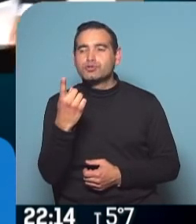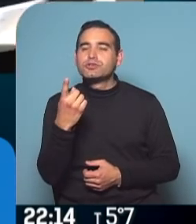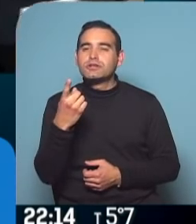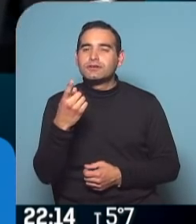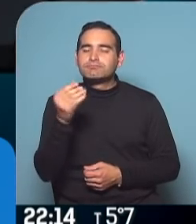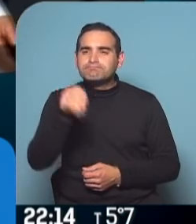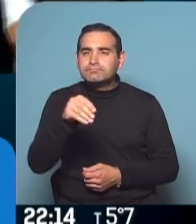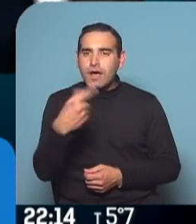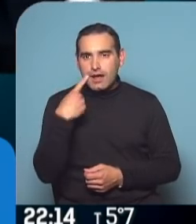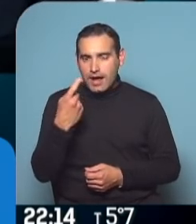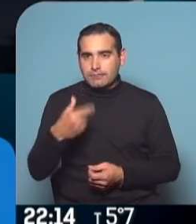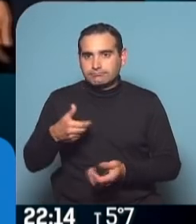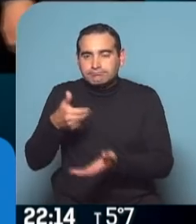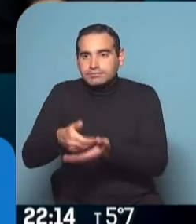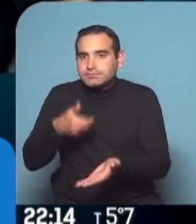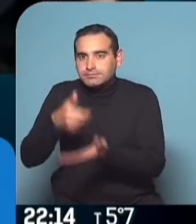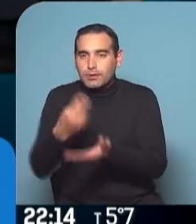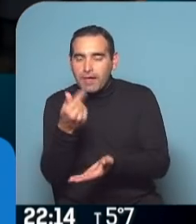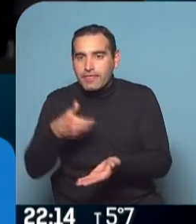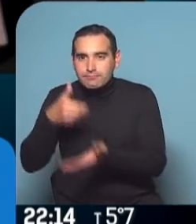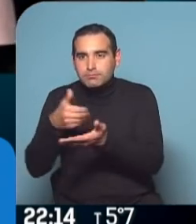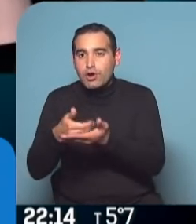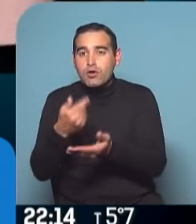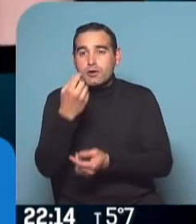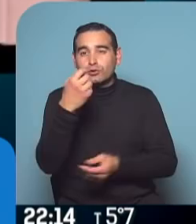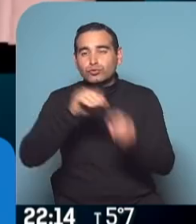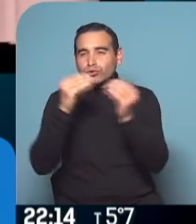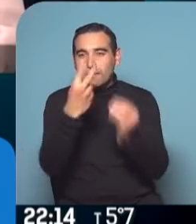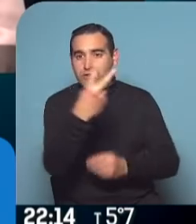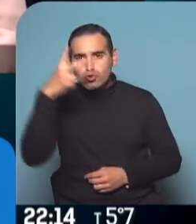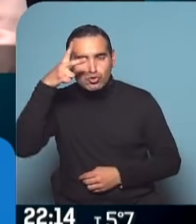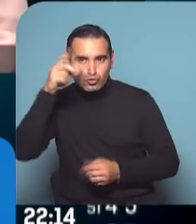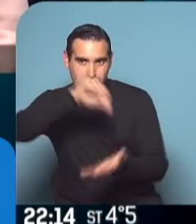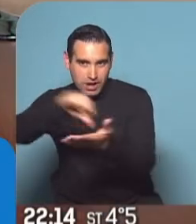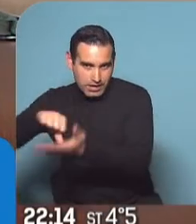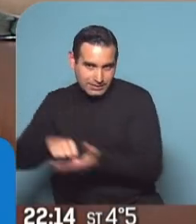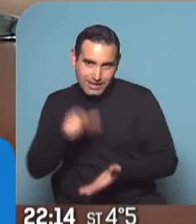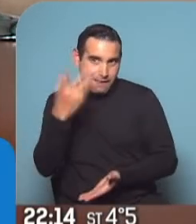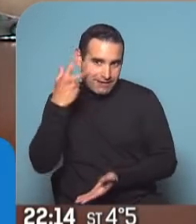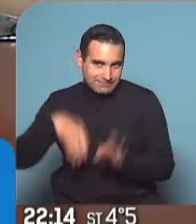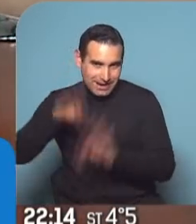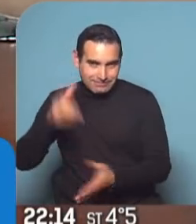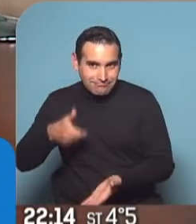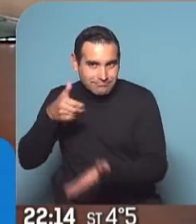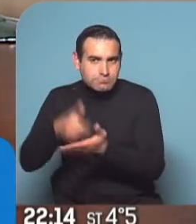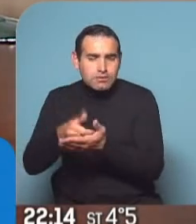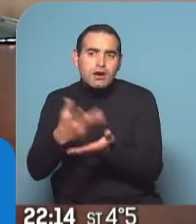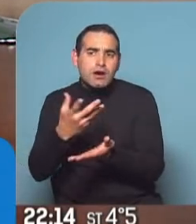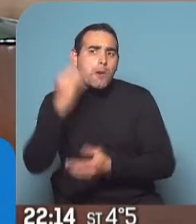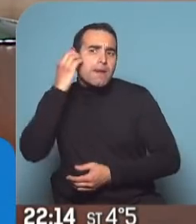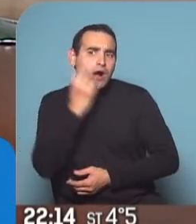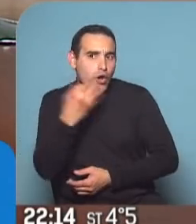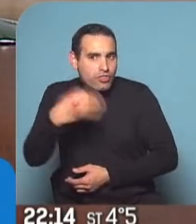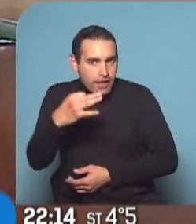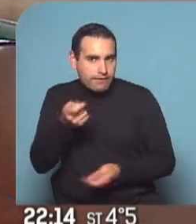que más subsidios recibe de los 28 países. Bueno, Macron tiene que negociar ahí un acuerdo, o mejor